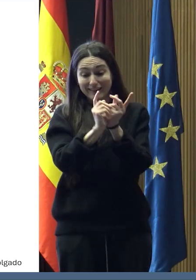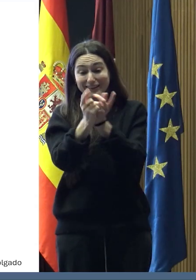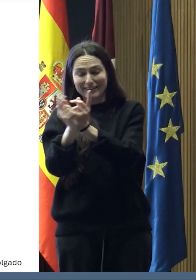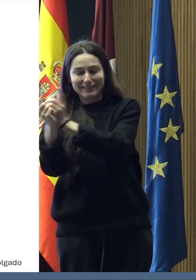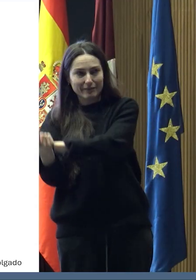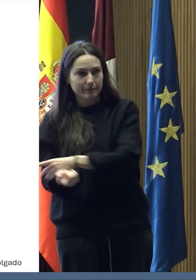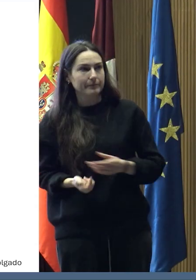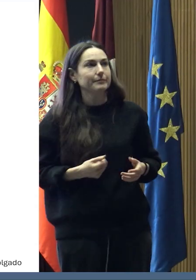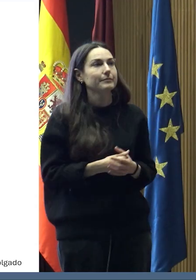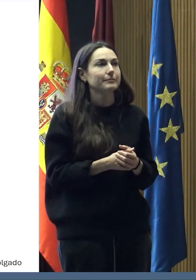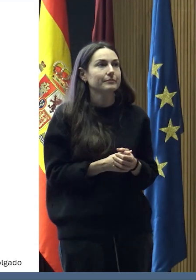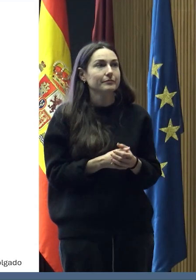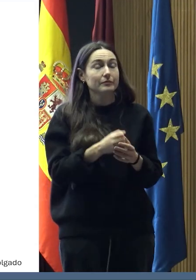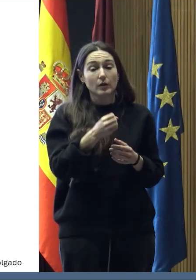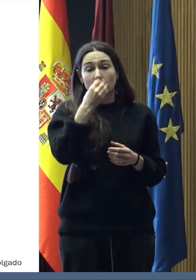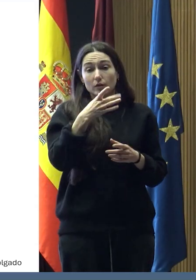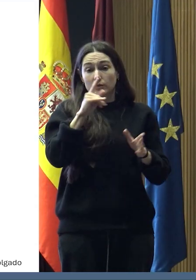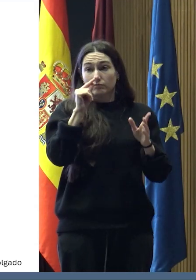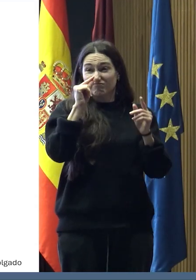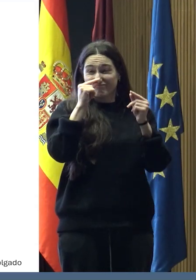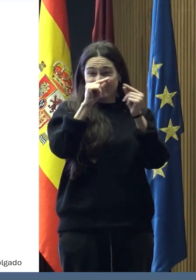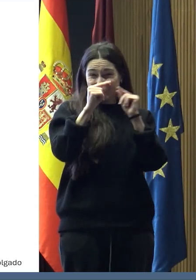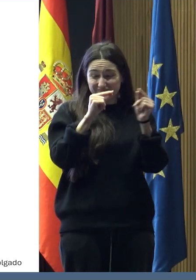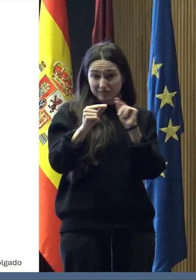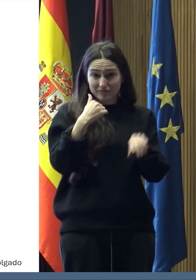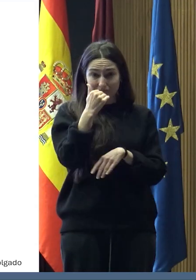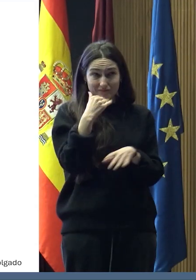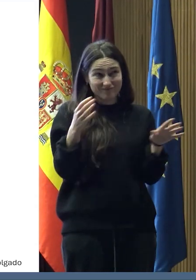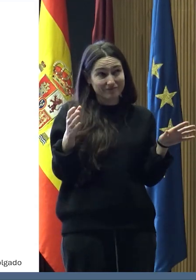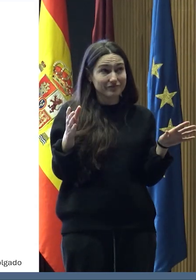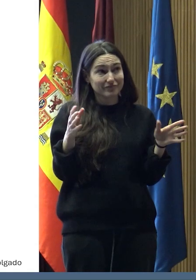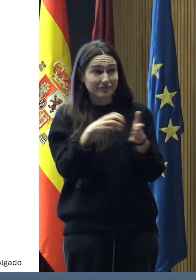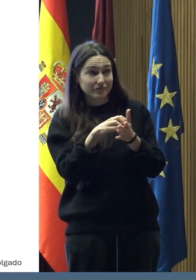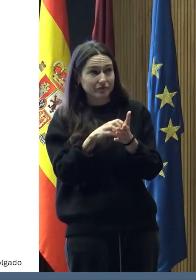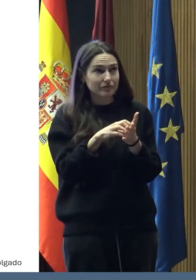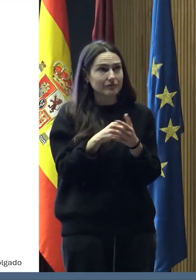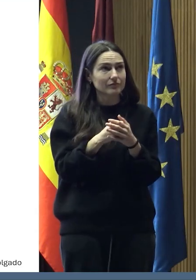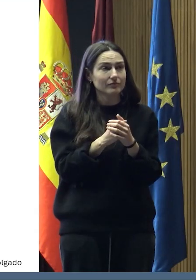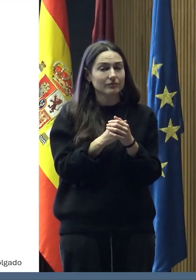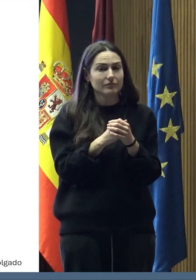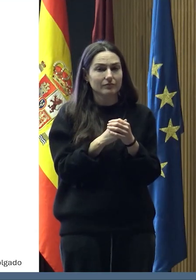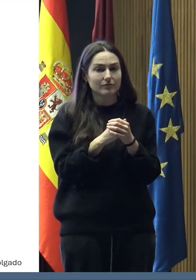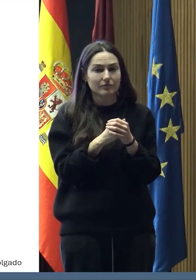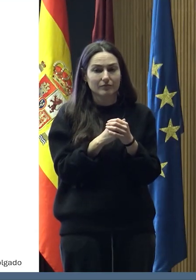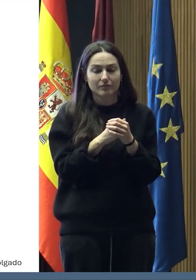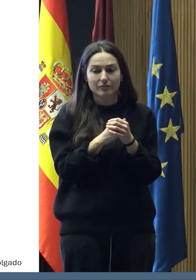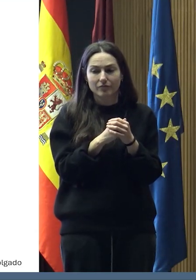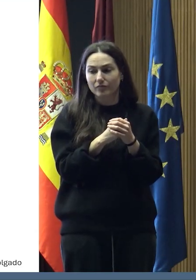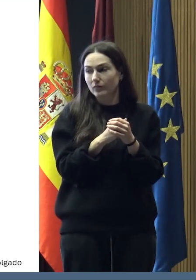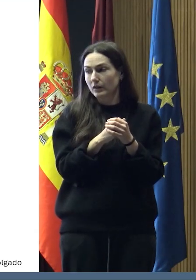Bueno, algunos datos de confusión que los he comentado antes, pues están... ha